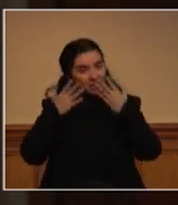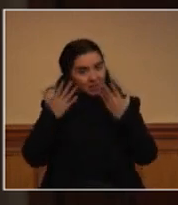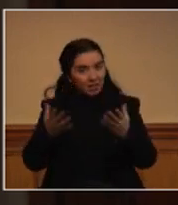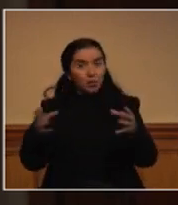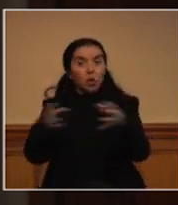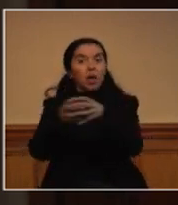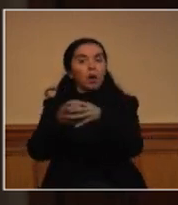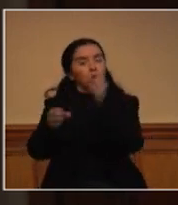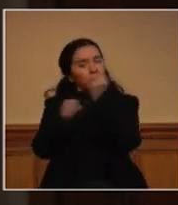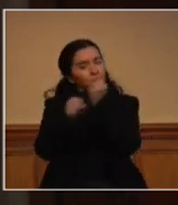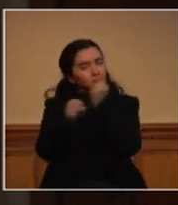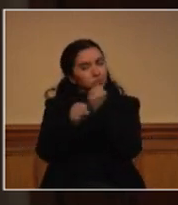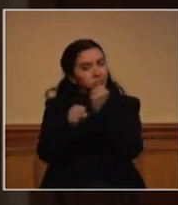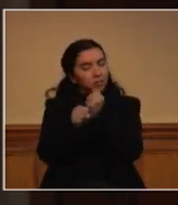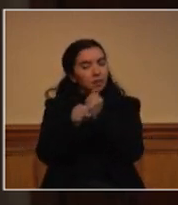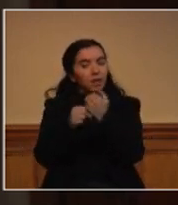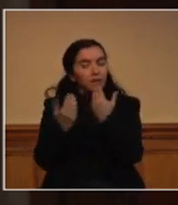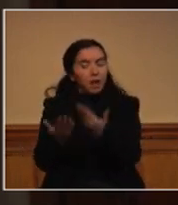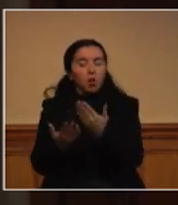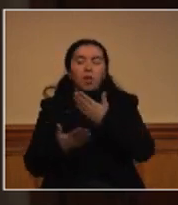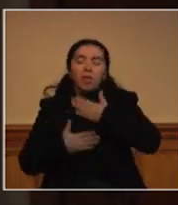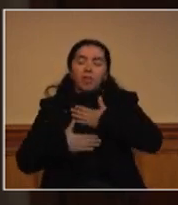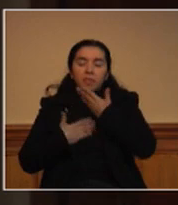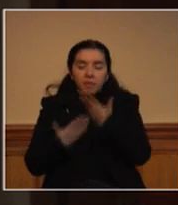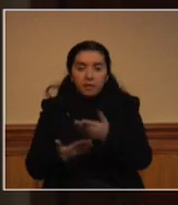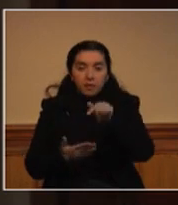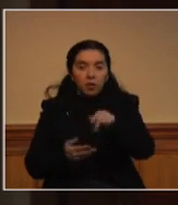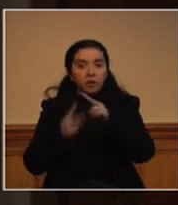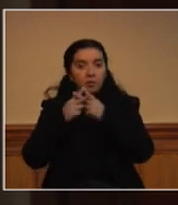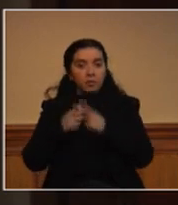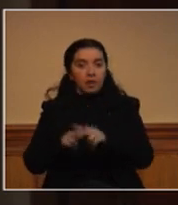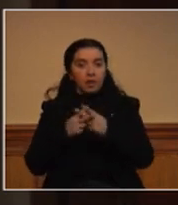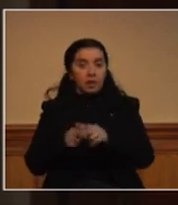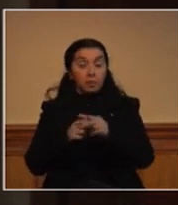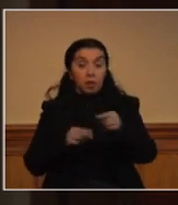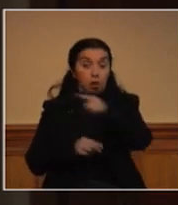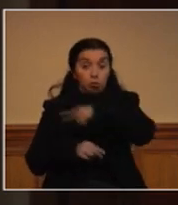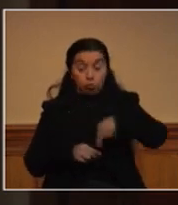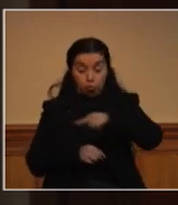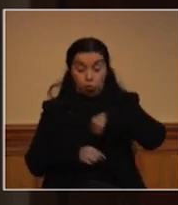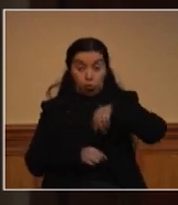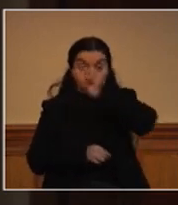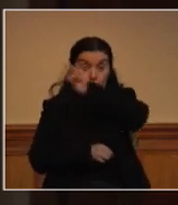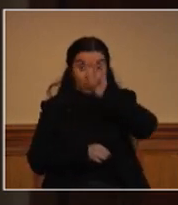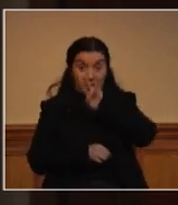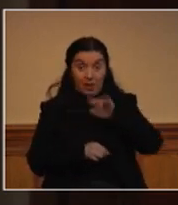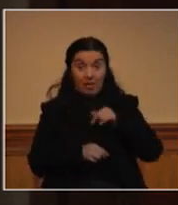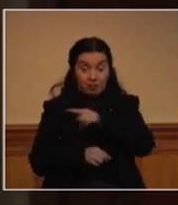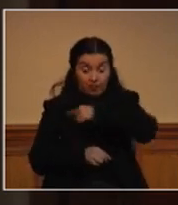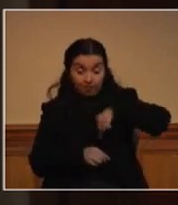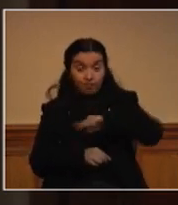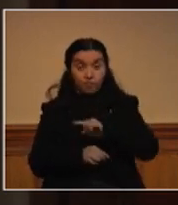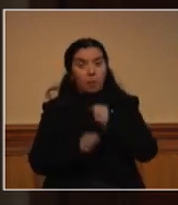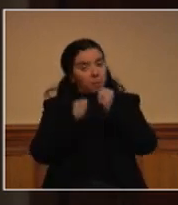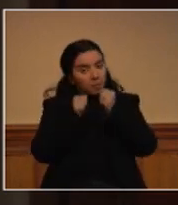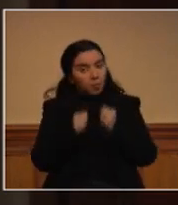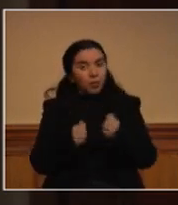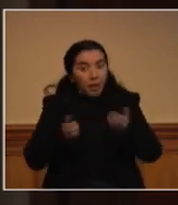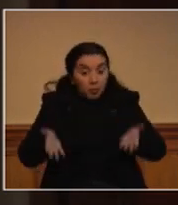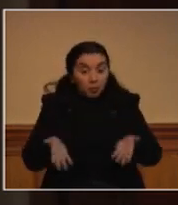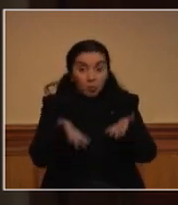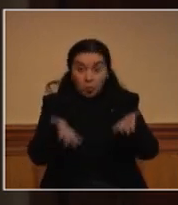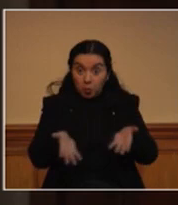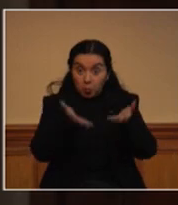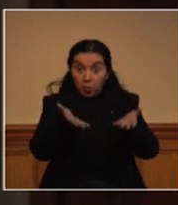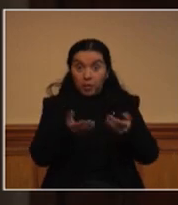equipo que trabajó en esto. Deseo que esta herramienta, nosotros como Servicio Nacional de la Discapacidad, podamos promoverla